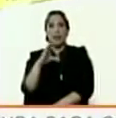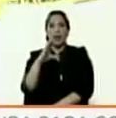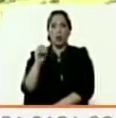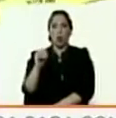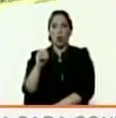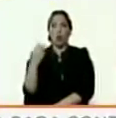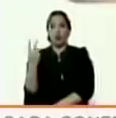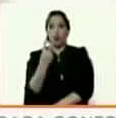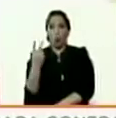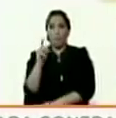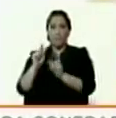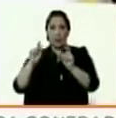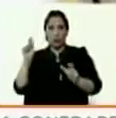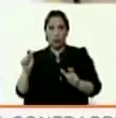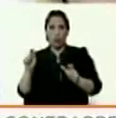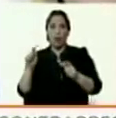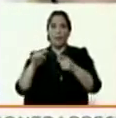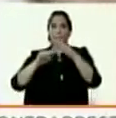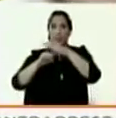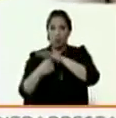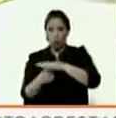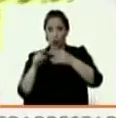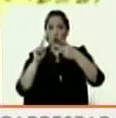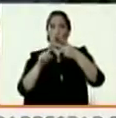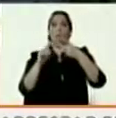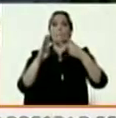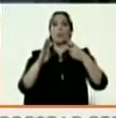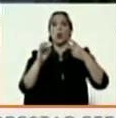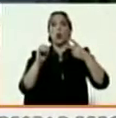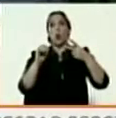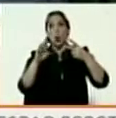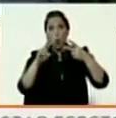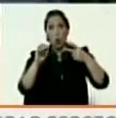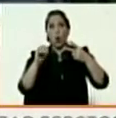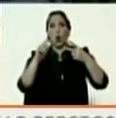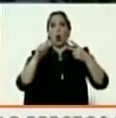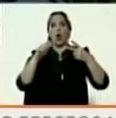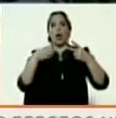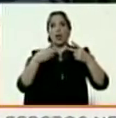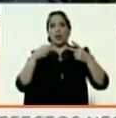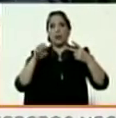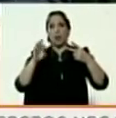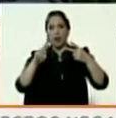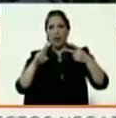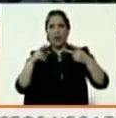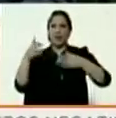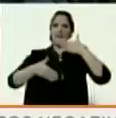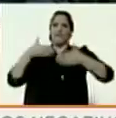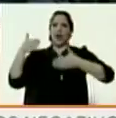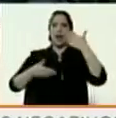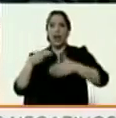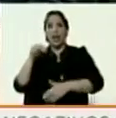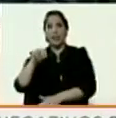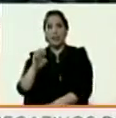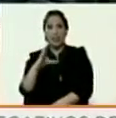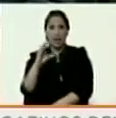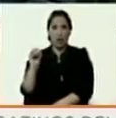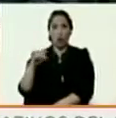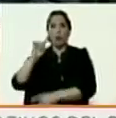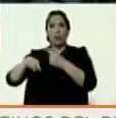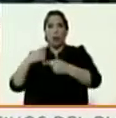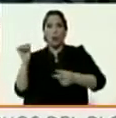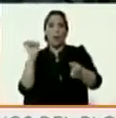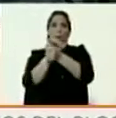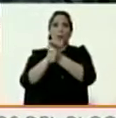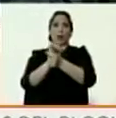dos personajes, alias El Menor y alias El Brother, se le revelan a Necoclit después que es apresado en Venezuela, en el